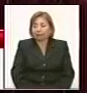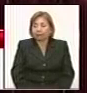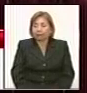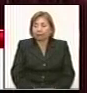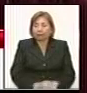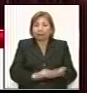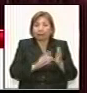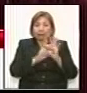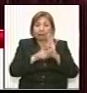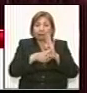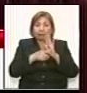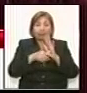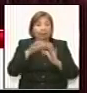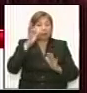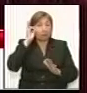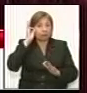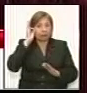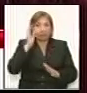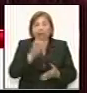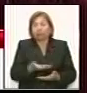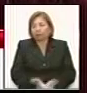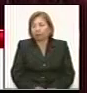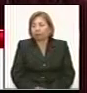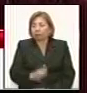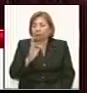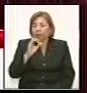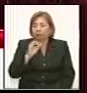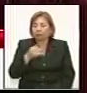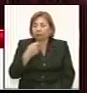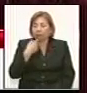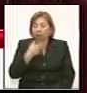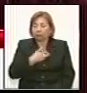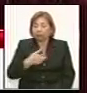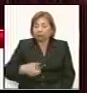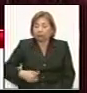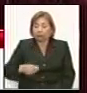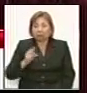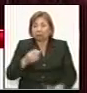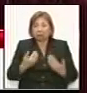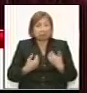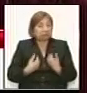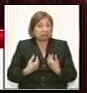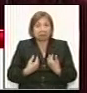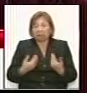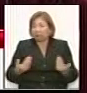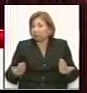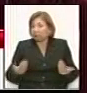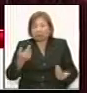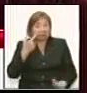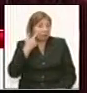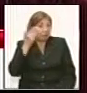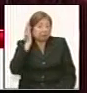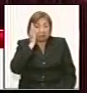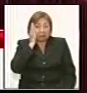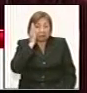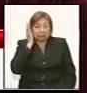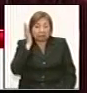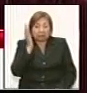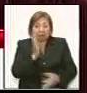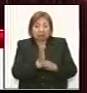Luego, Fujimori, que no tenía o conocía o no